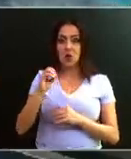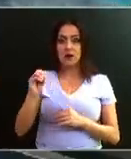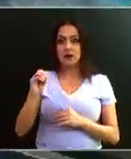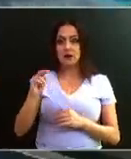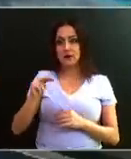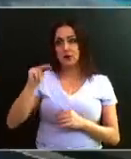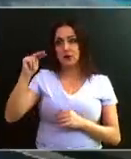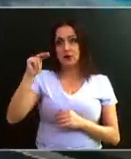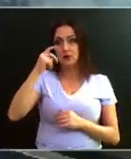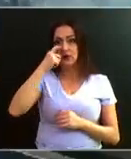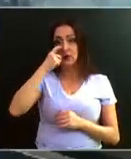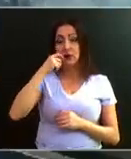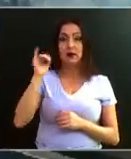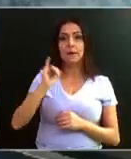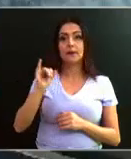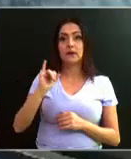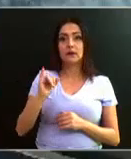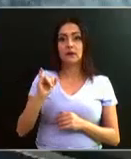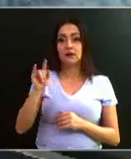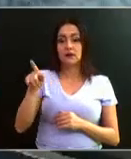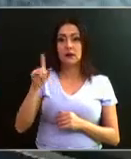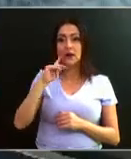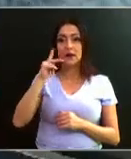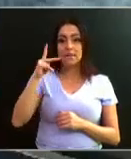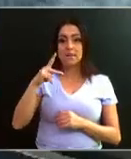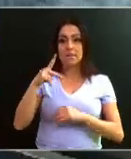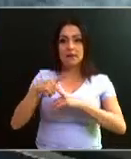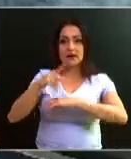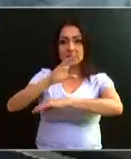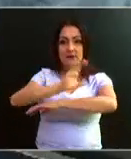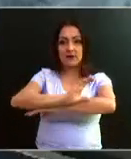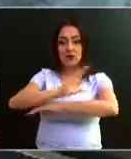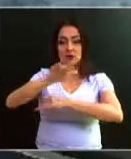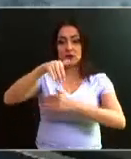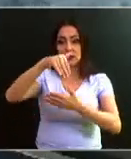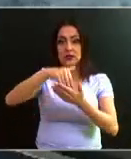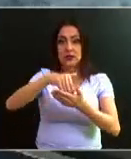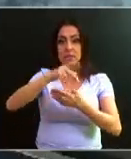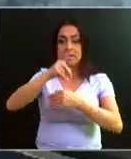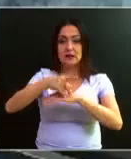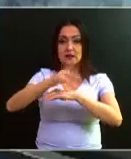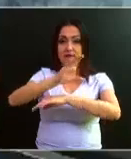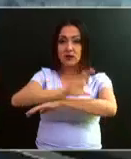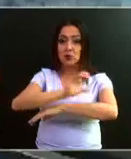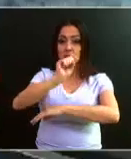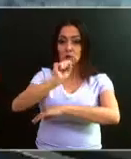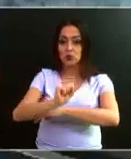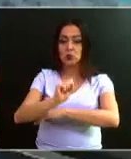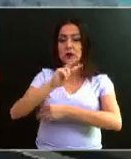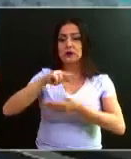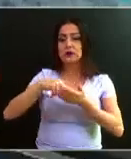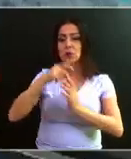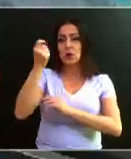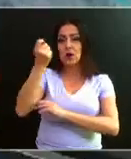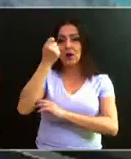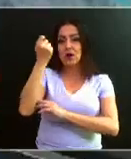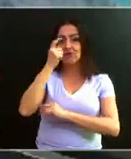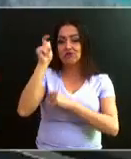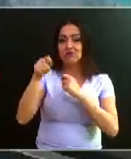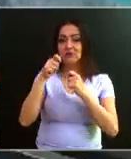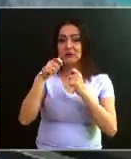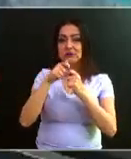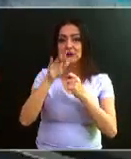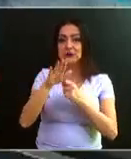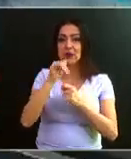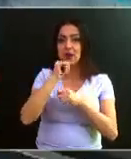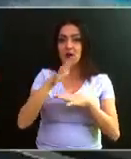y norte, también hacia las regiones del Pacífico, Pacífico Central, Pacífico Sur, y en el caso de Guanacaste, especialmente